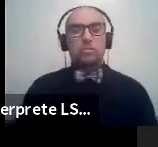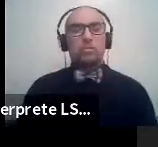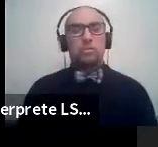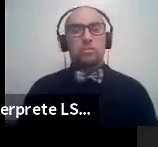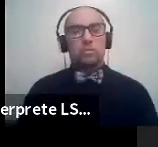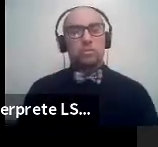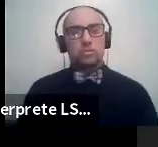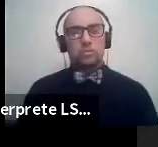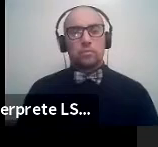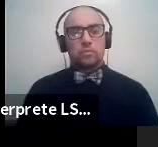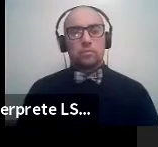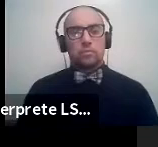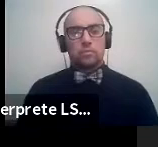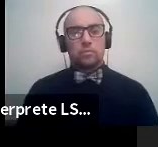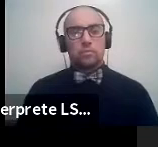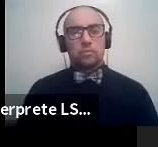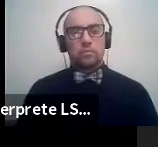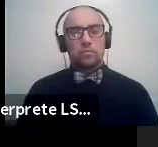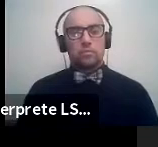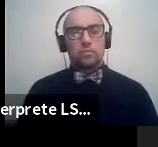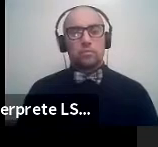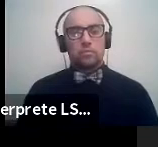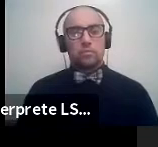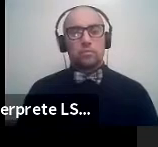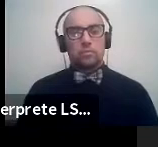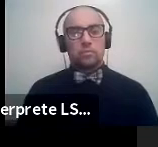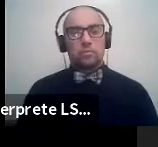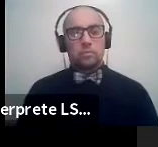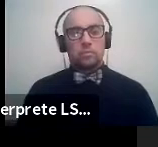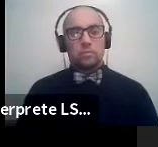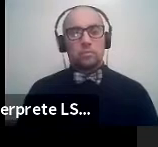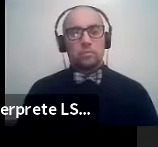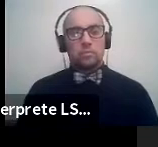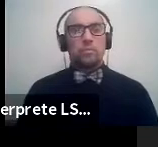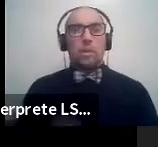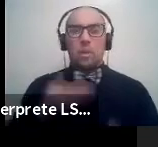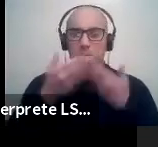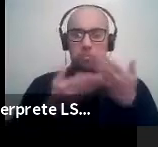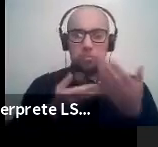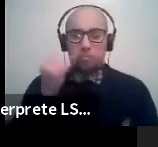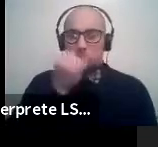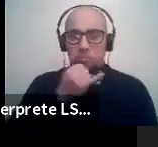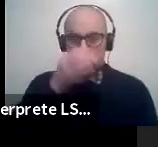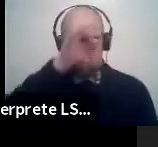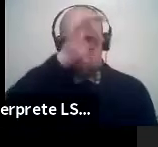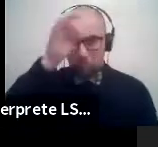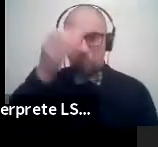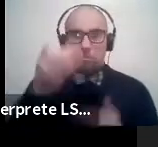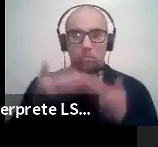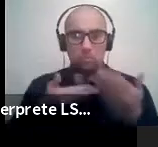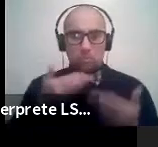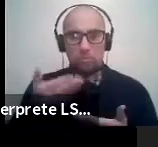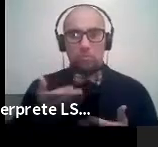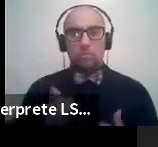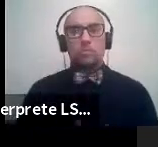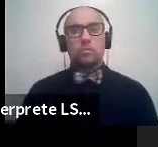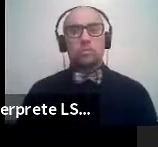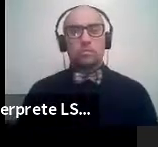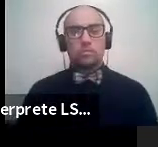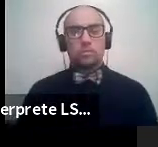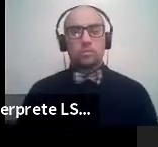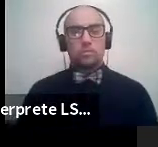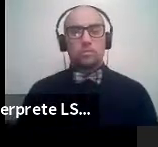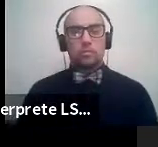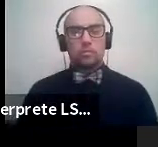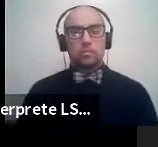poble, tu culpa y montatita sumun, tu culpa y monta. Kimon, Mongelial Tain